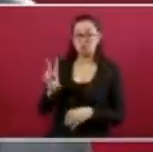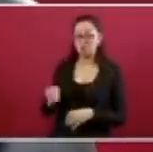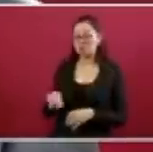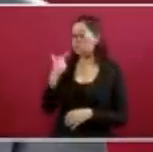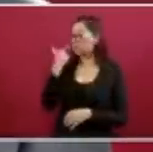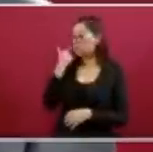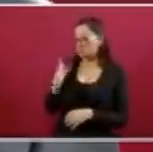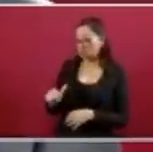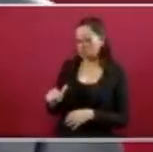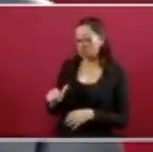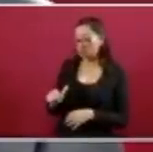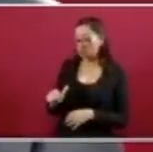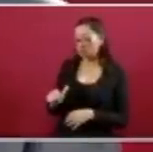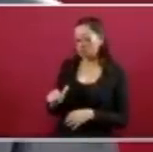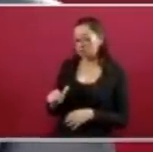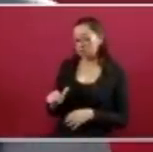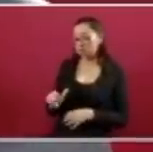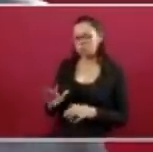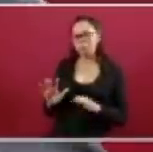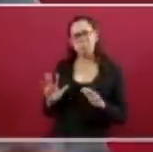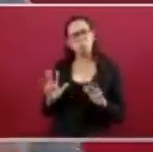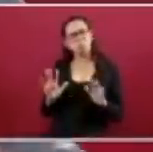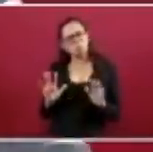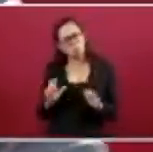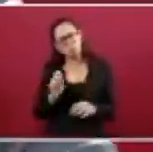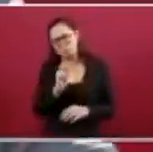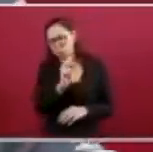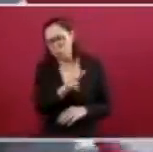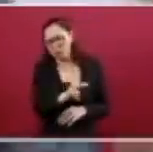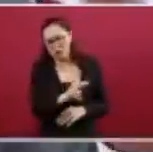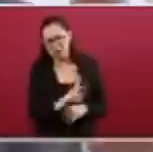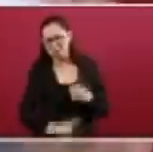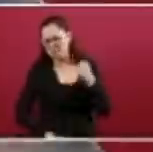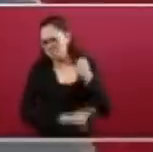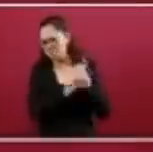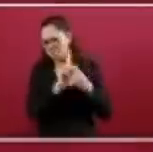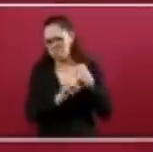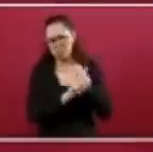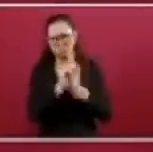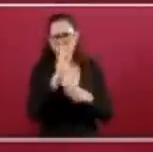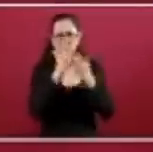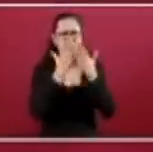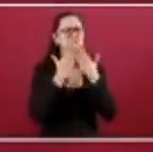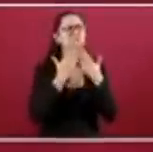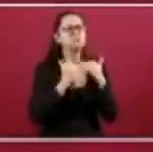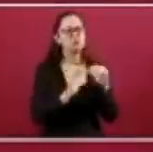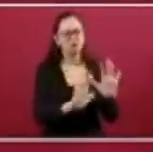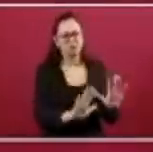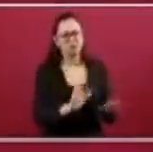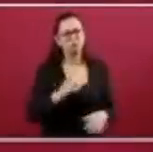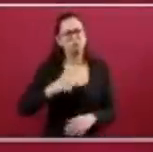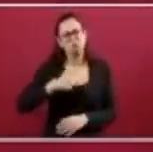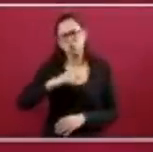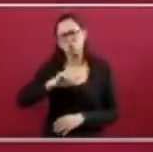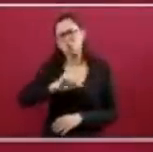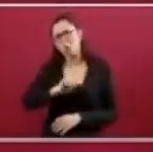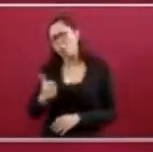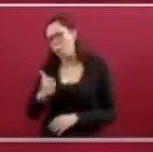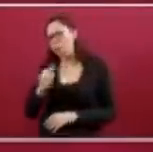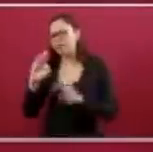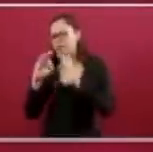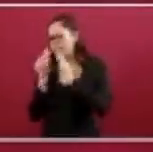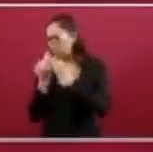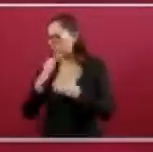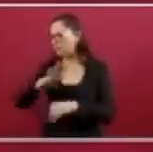quiero, no hay ningún problema, nosotros vamos a buscar la forma de